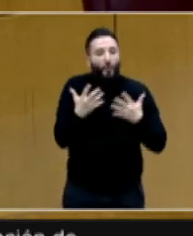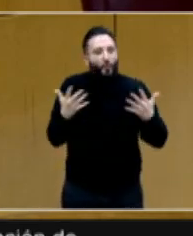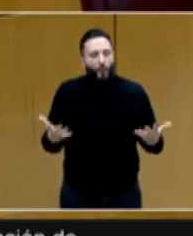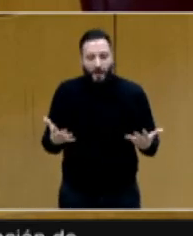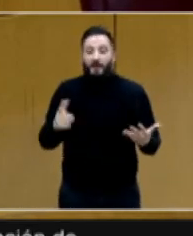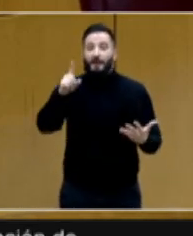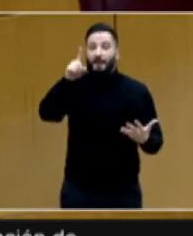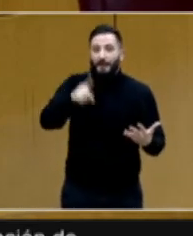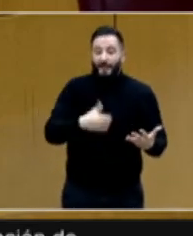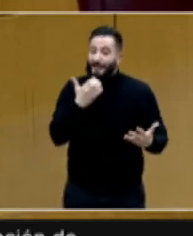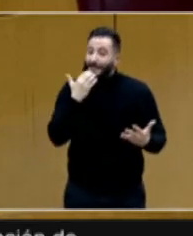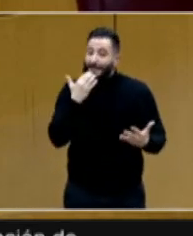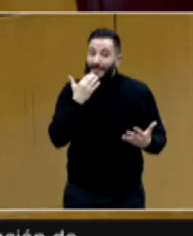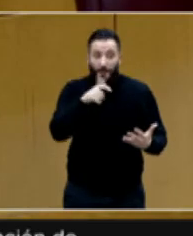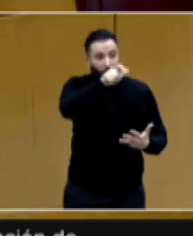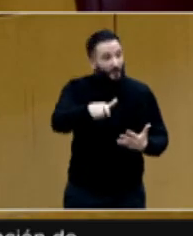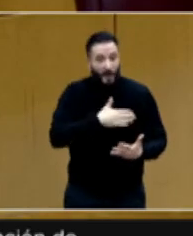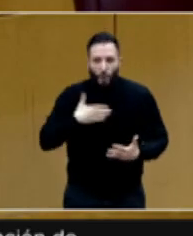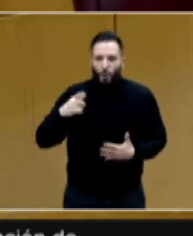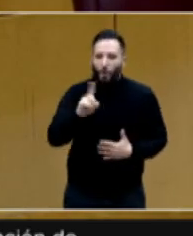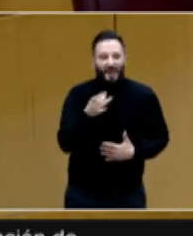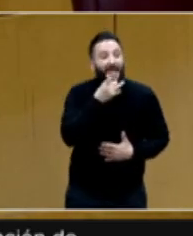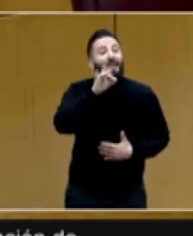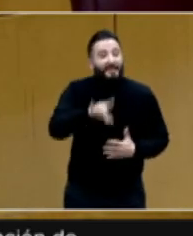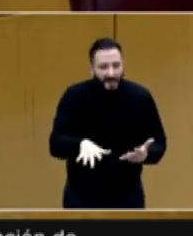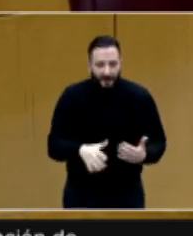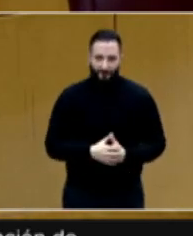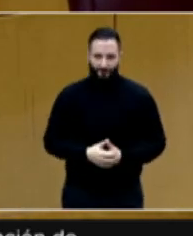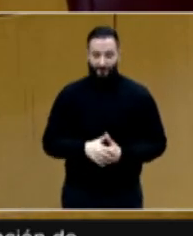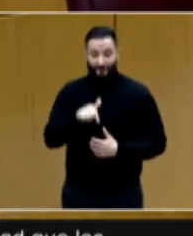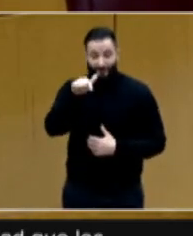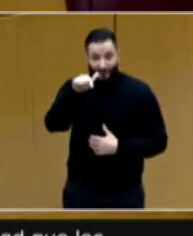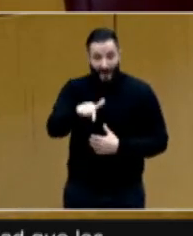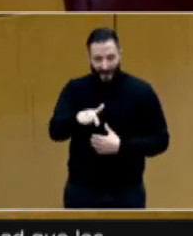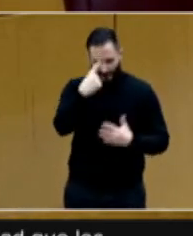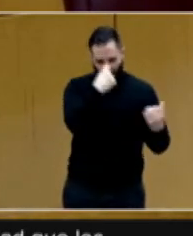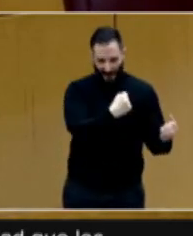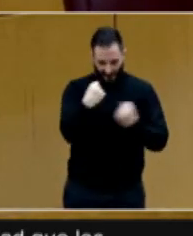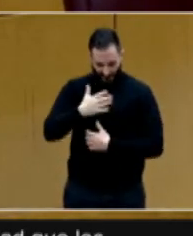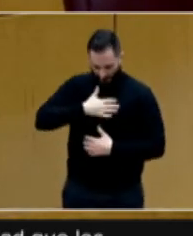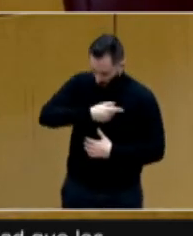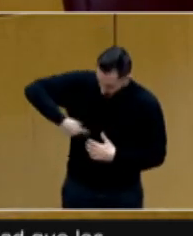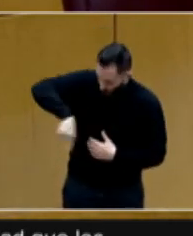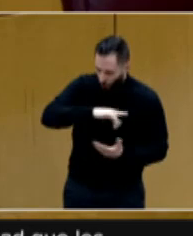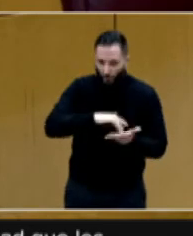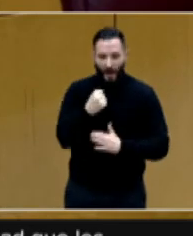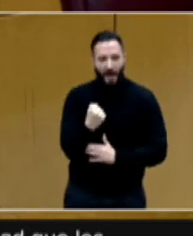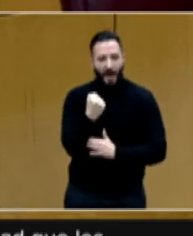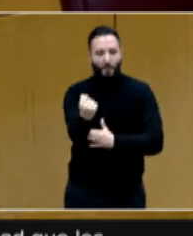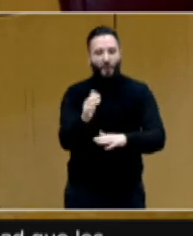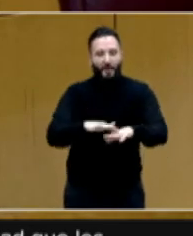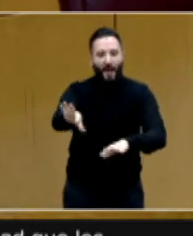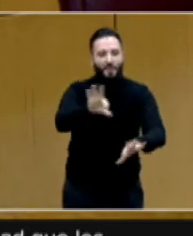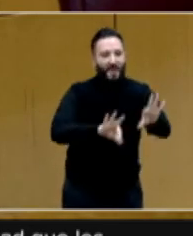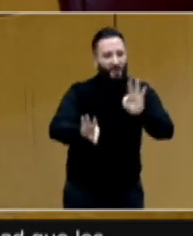en sentido contrario Quienes no aquí es donde las entidades que nos dedicamos al apoyo en la toma de decisiones